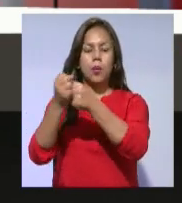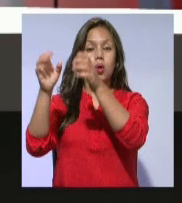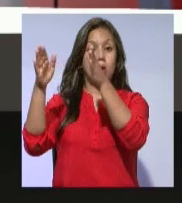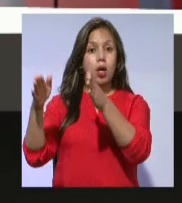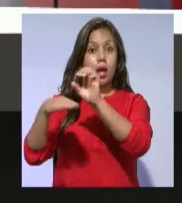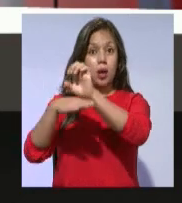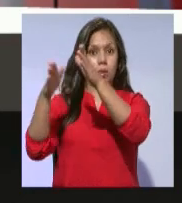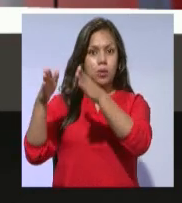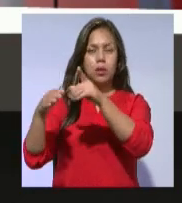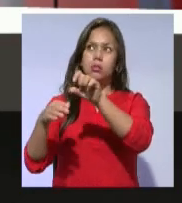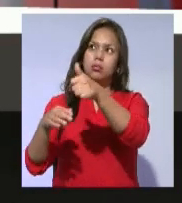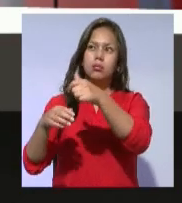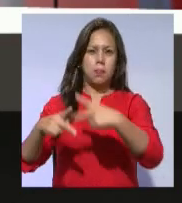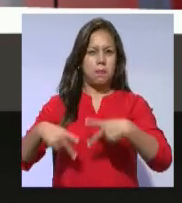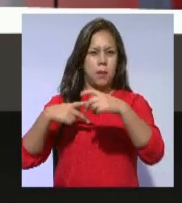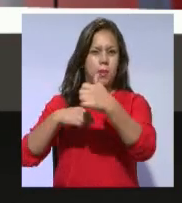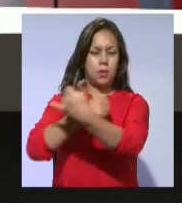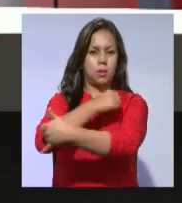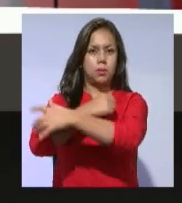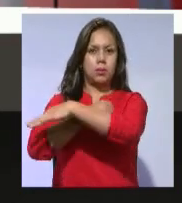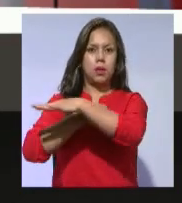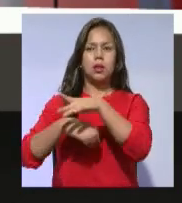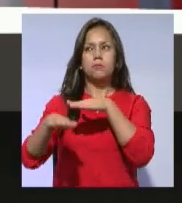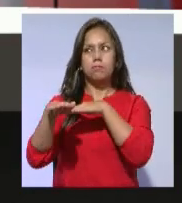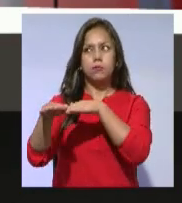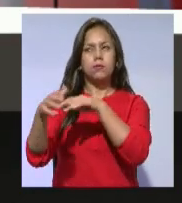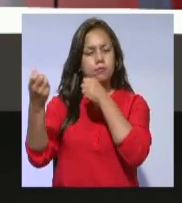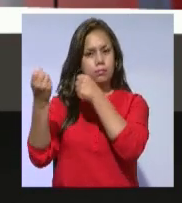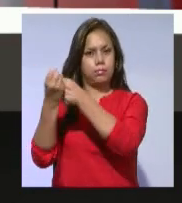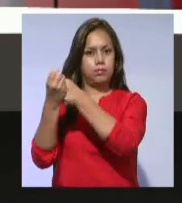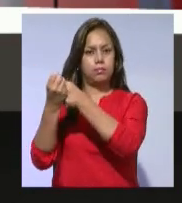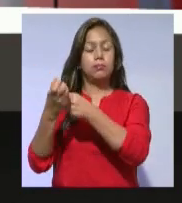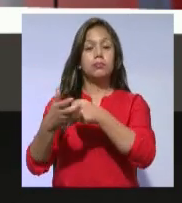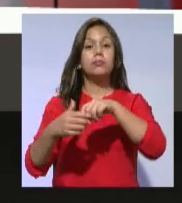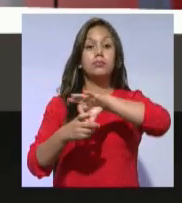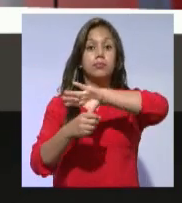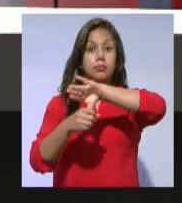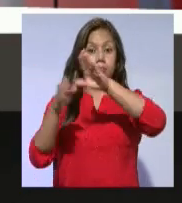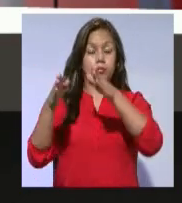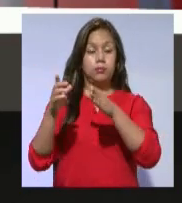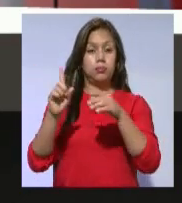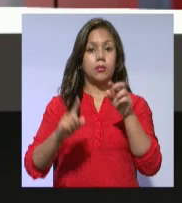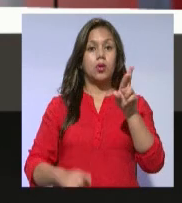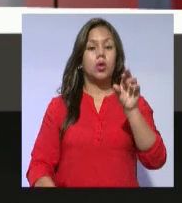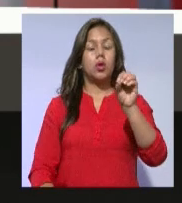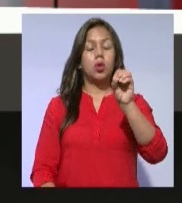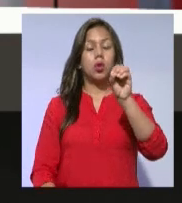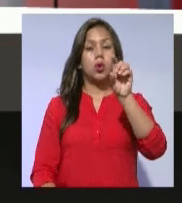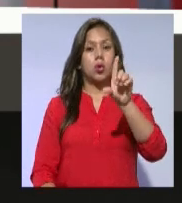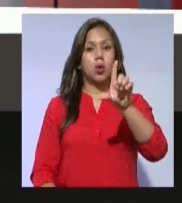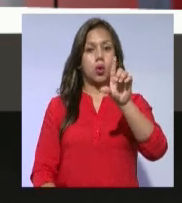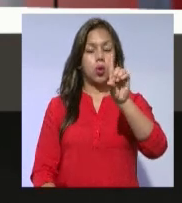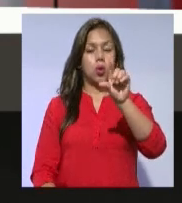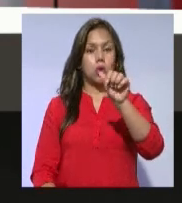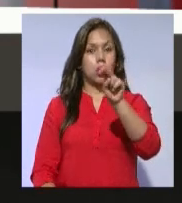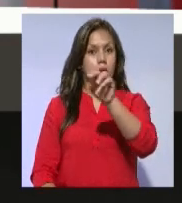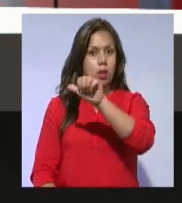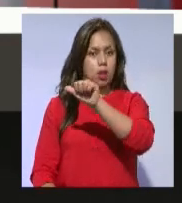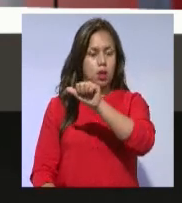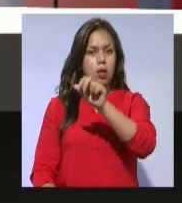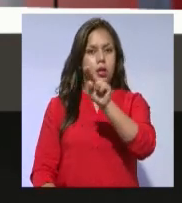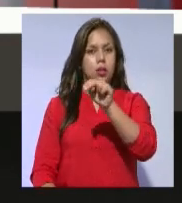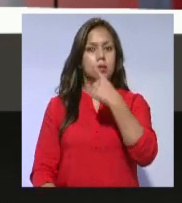mantienen invariables este anuncio se da tras las declaraciones del canciller cristóbal roldán sobre la posibilidad de que las instituciones financieras